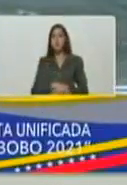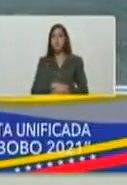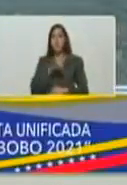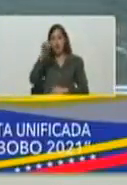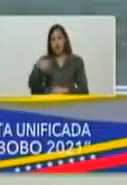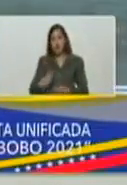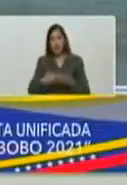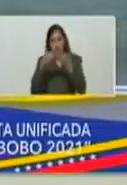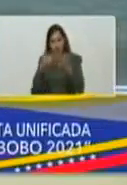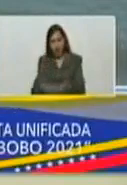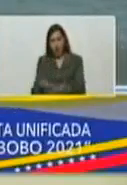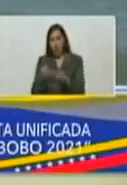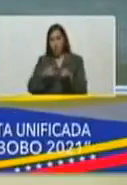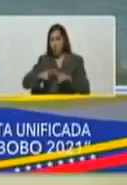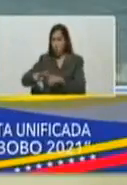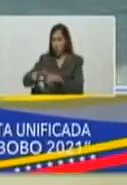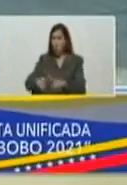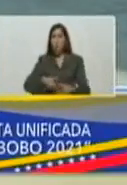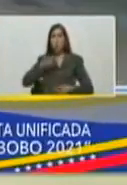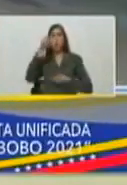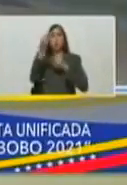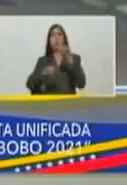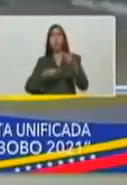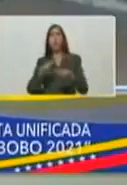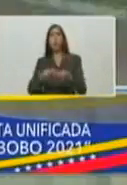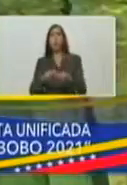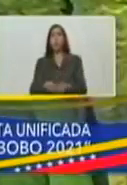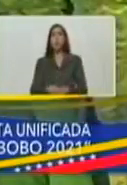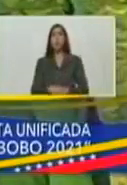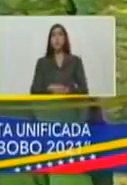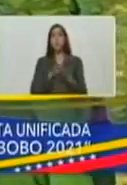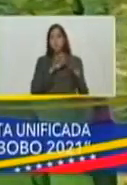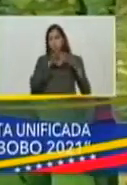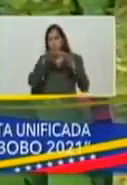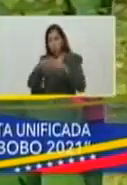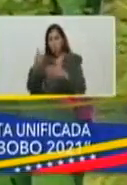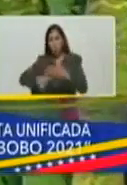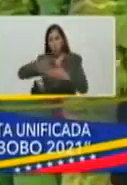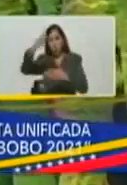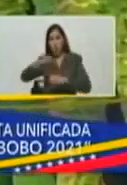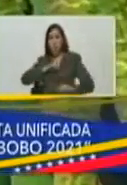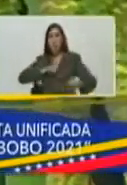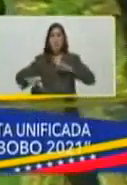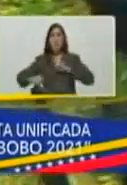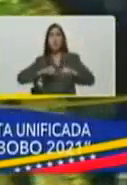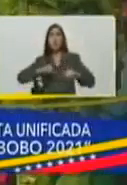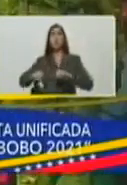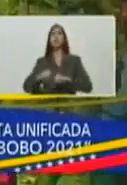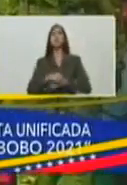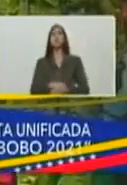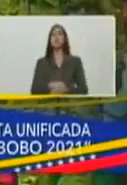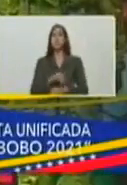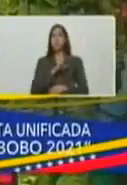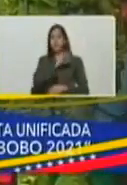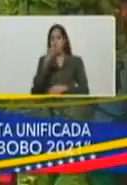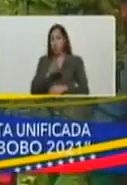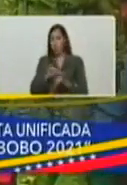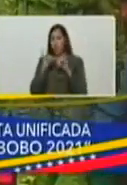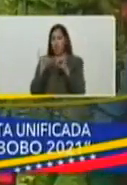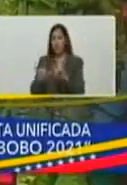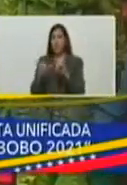establecimiento de las áreas de influencia, con una concentración y los planes de movilización y desconcentración de la zona. Quisiera,